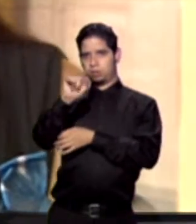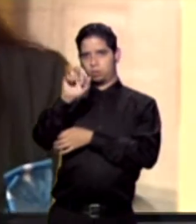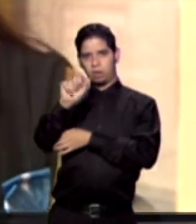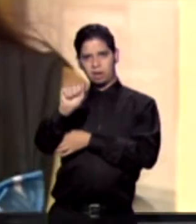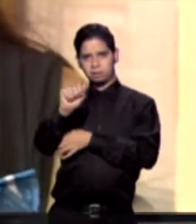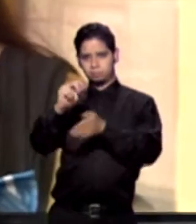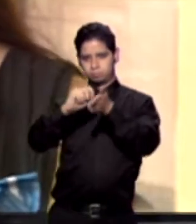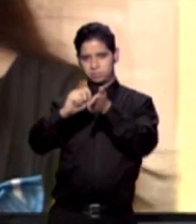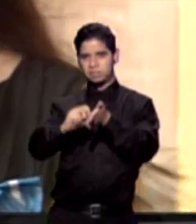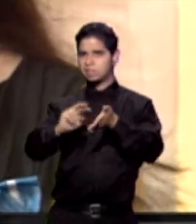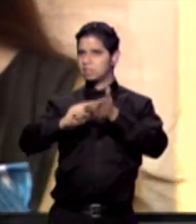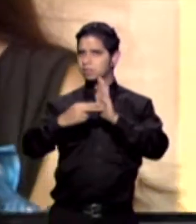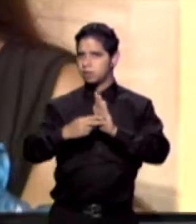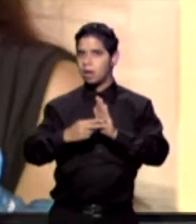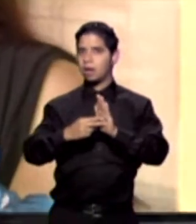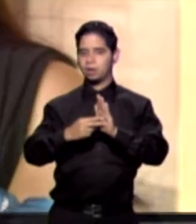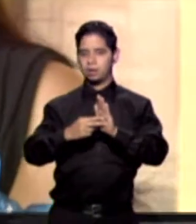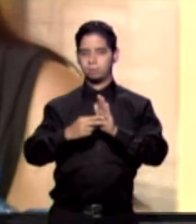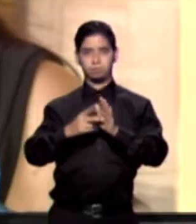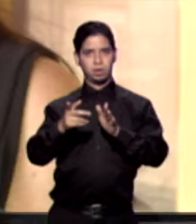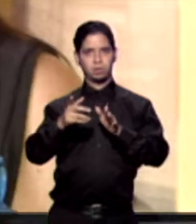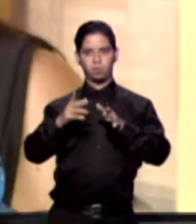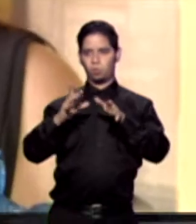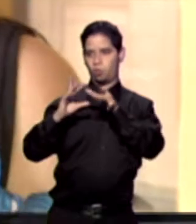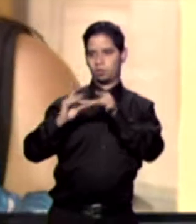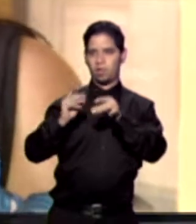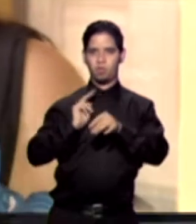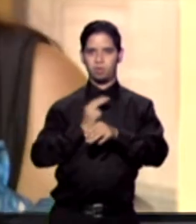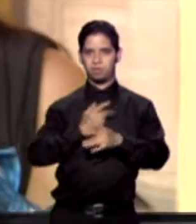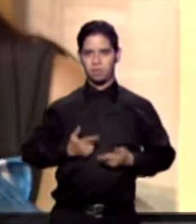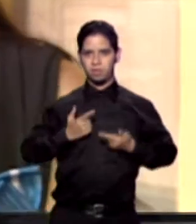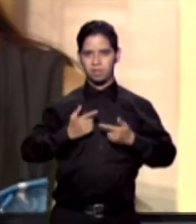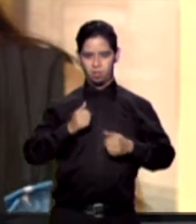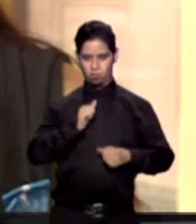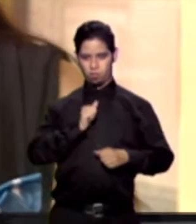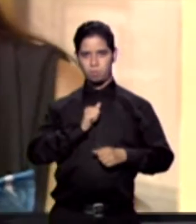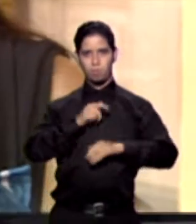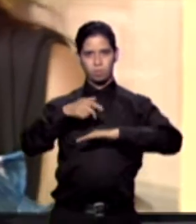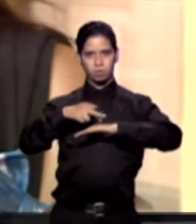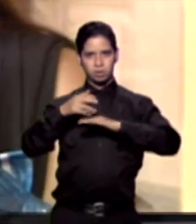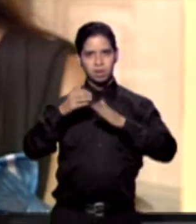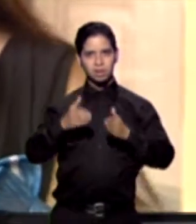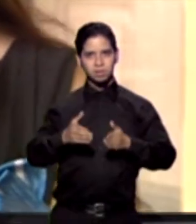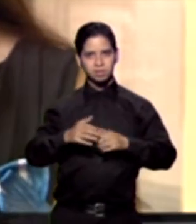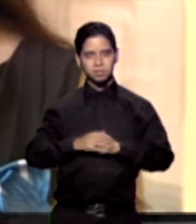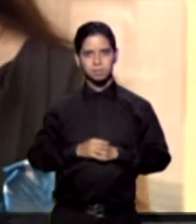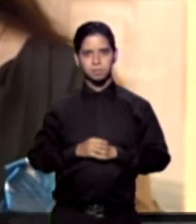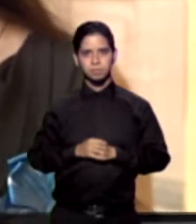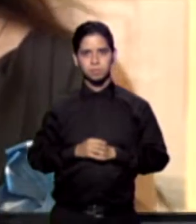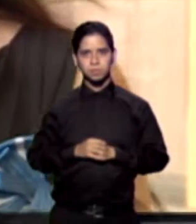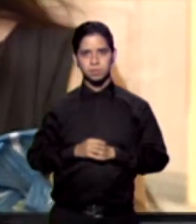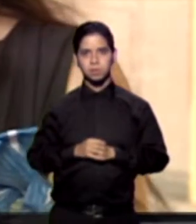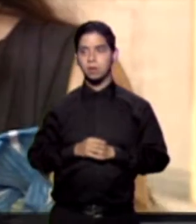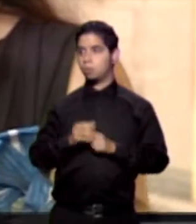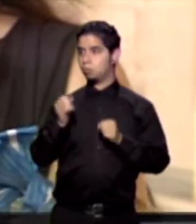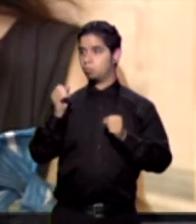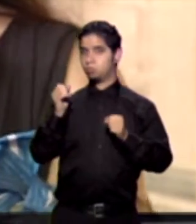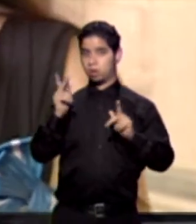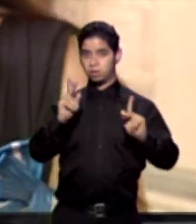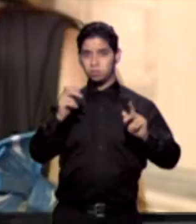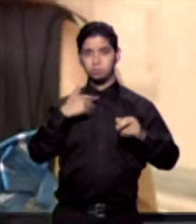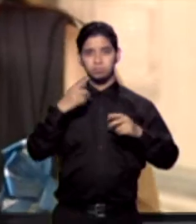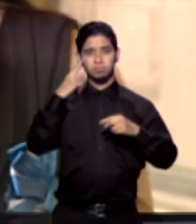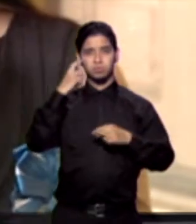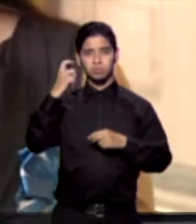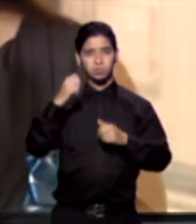inmensamente felices de que el Canal 6, que su gestora fue una maestra, Inés María Mendoza, que lo tengo que mencionar, soñó con que los canales del pueblo de Puerto Rico